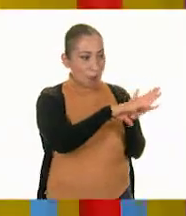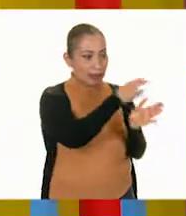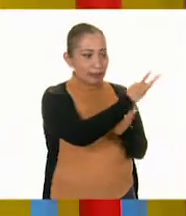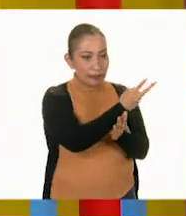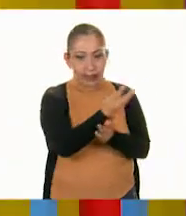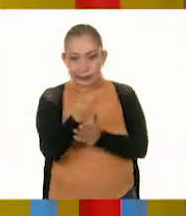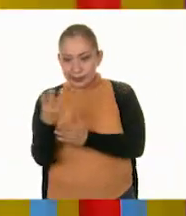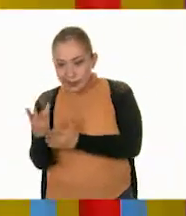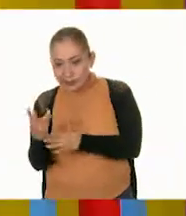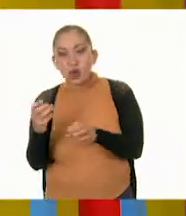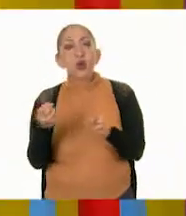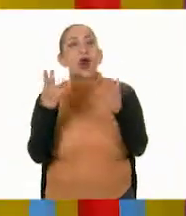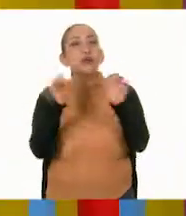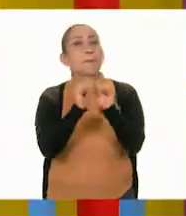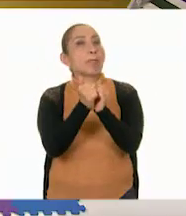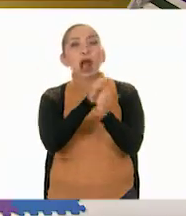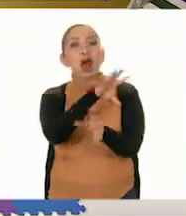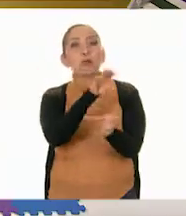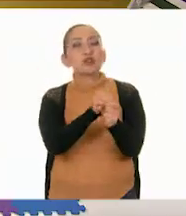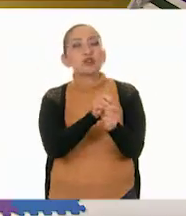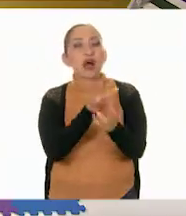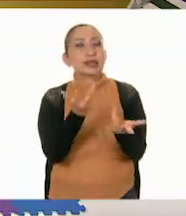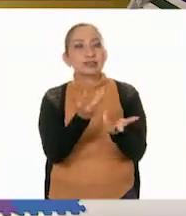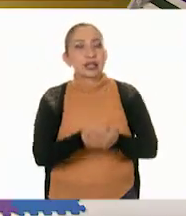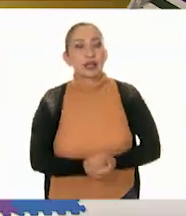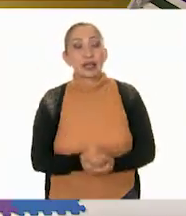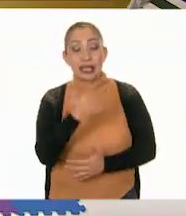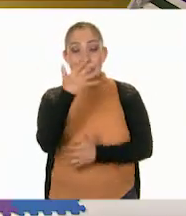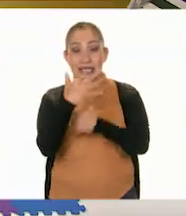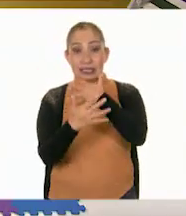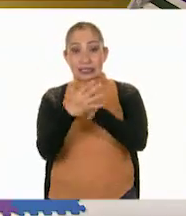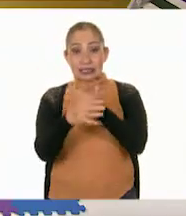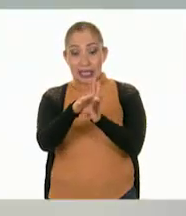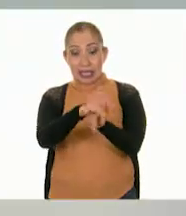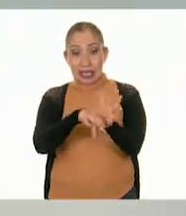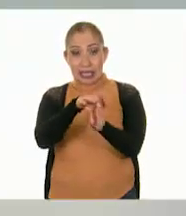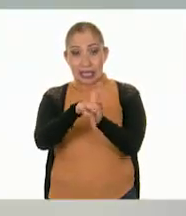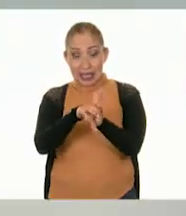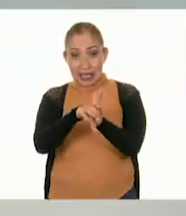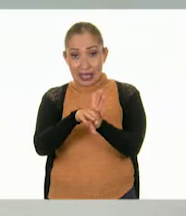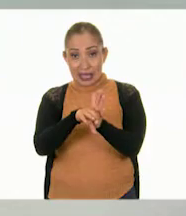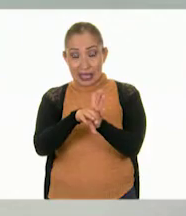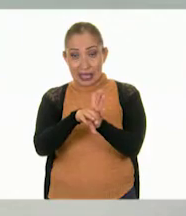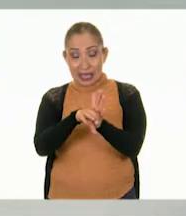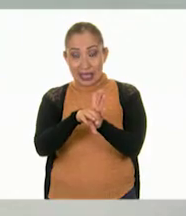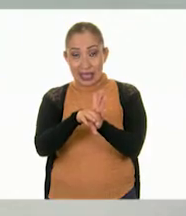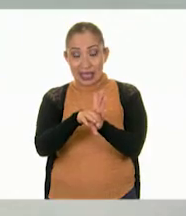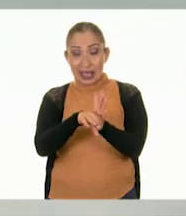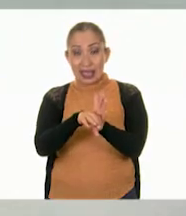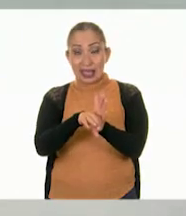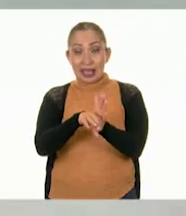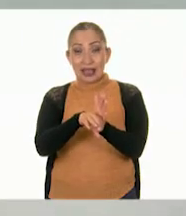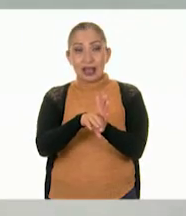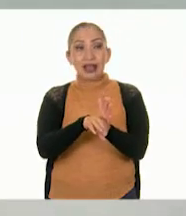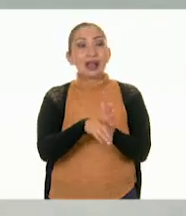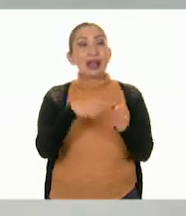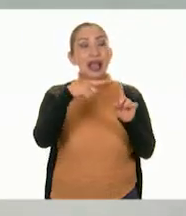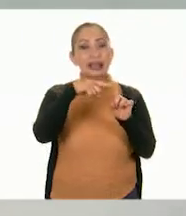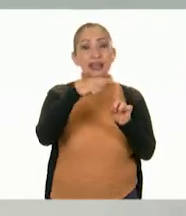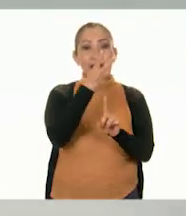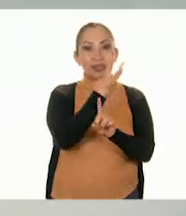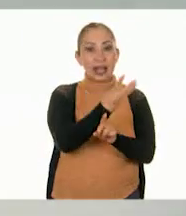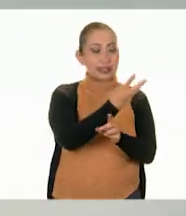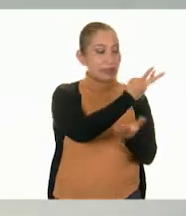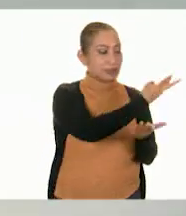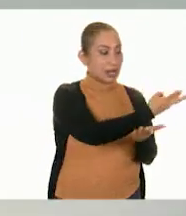saldrían. ¡Exacto! Ok, entonces sería 15 rebanadas, que son las que tiene, entre 3, que son las que quiere poner en